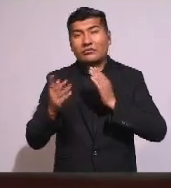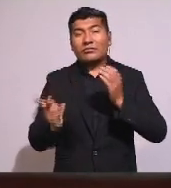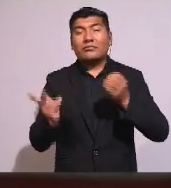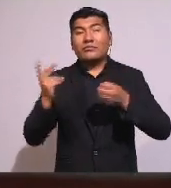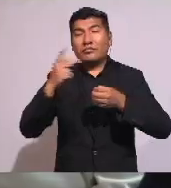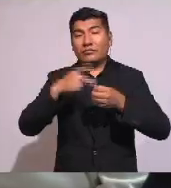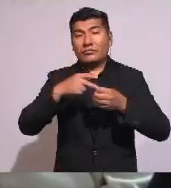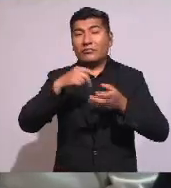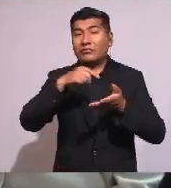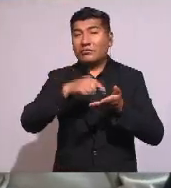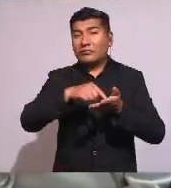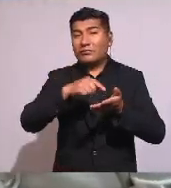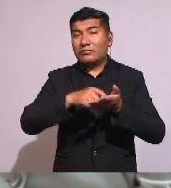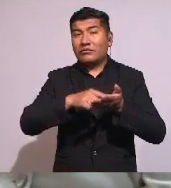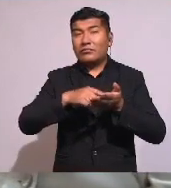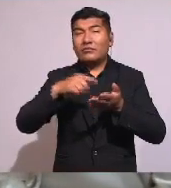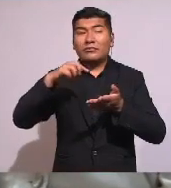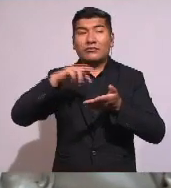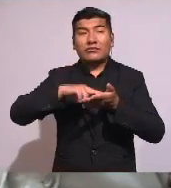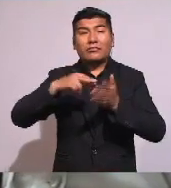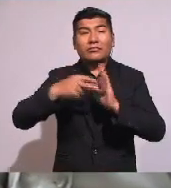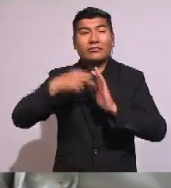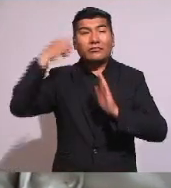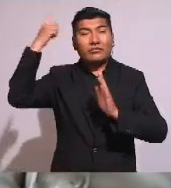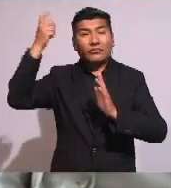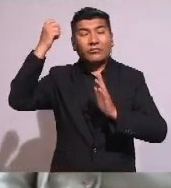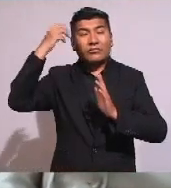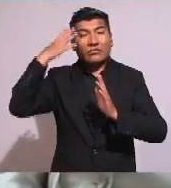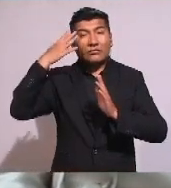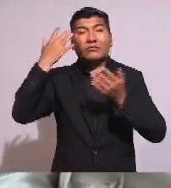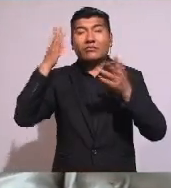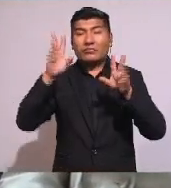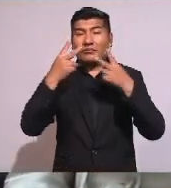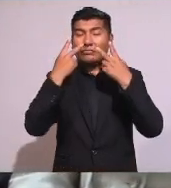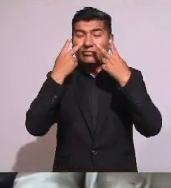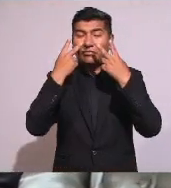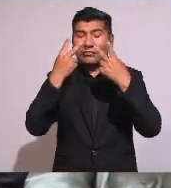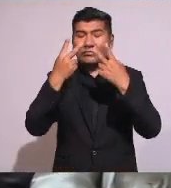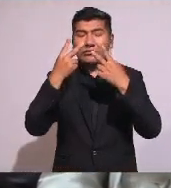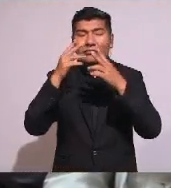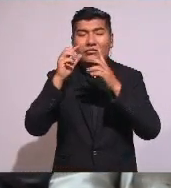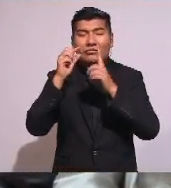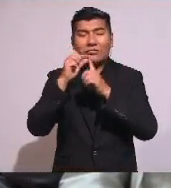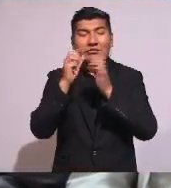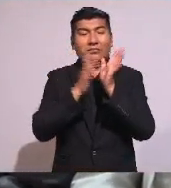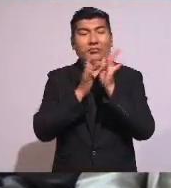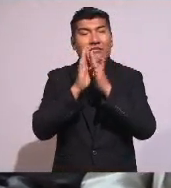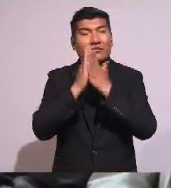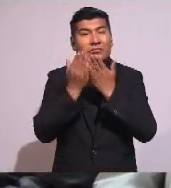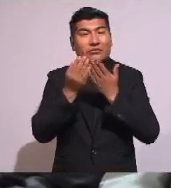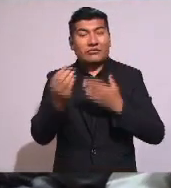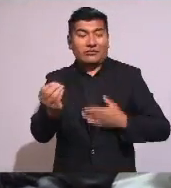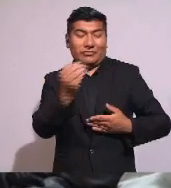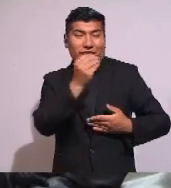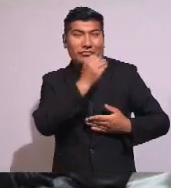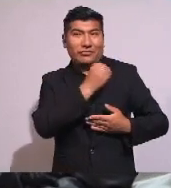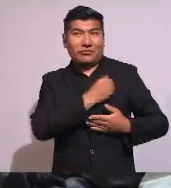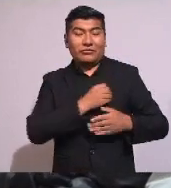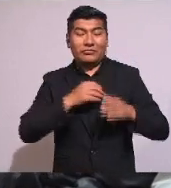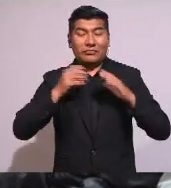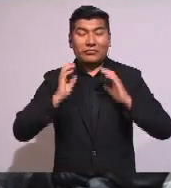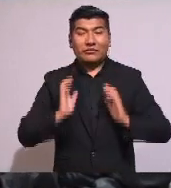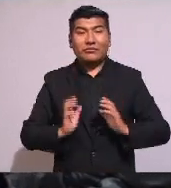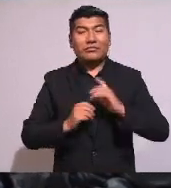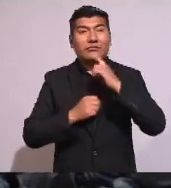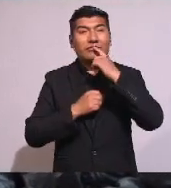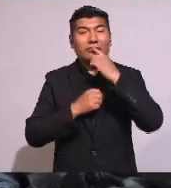Participando de esta Eucaristía que es luz por haber escuchado la palabra, que es alimento del cuerpo y la